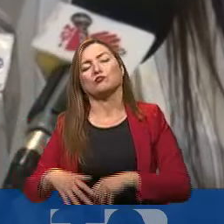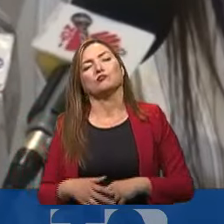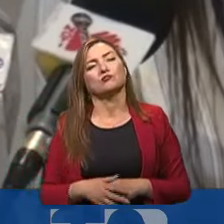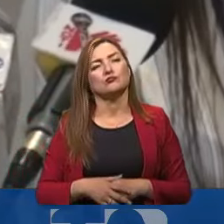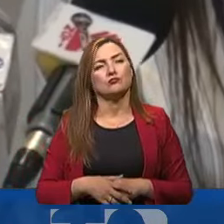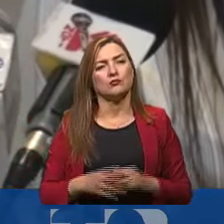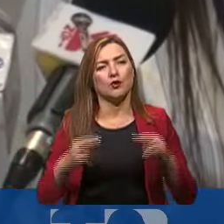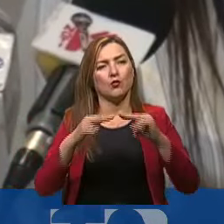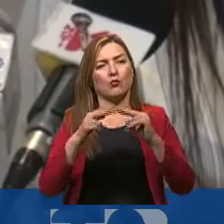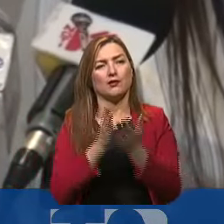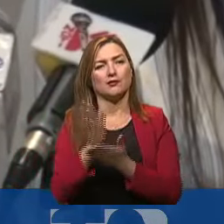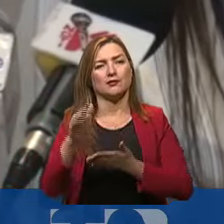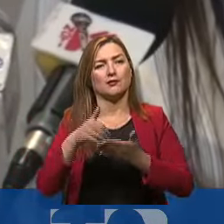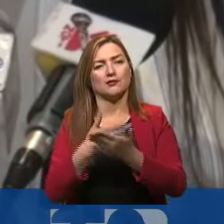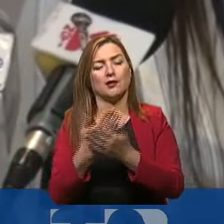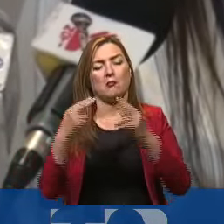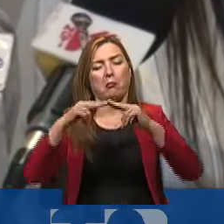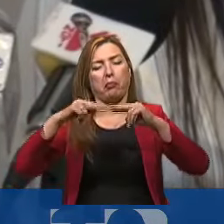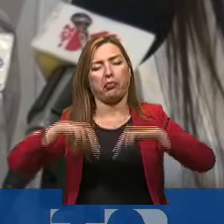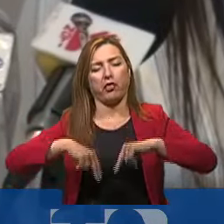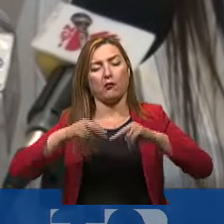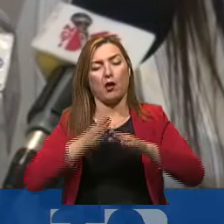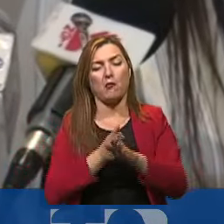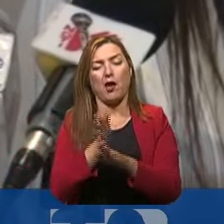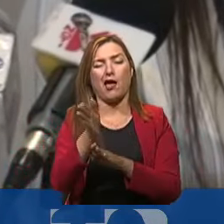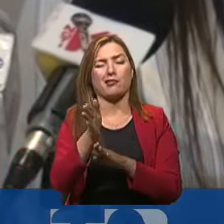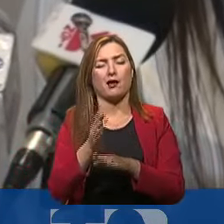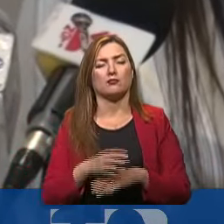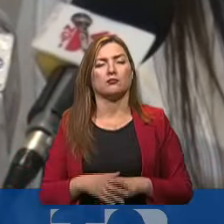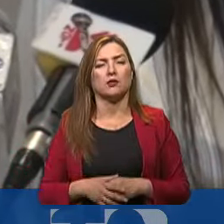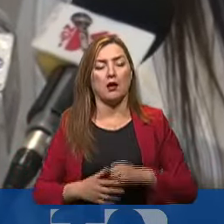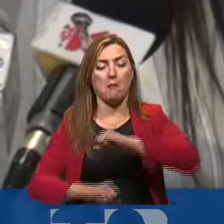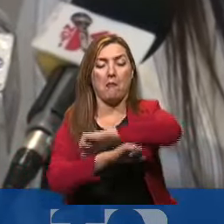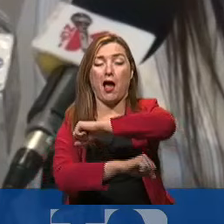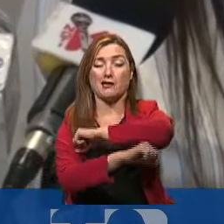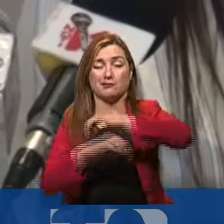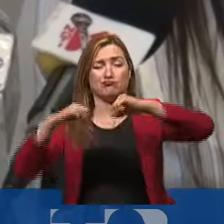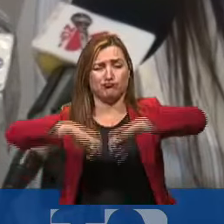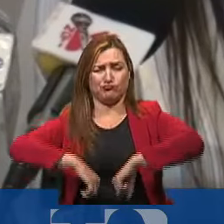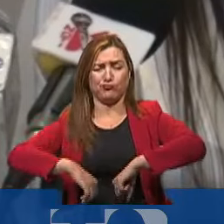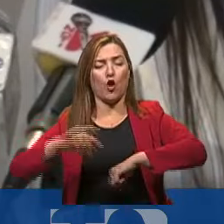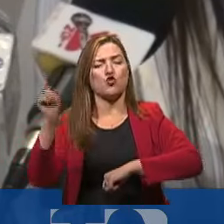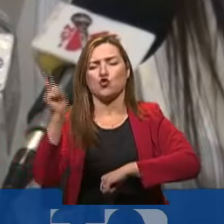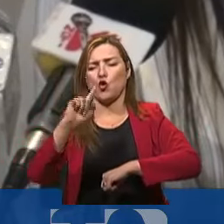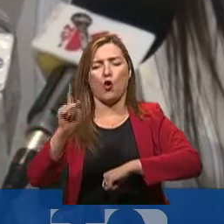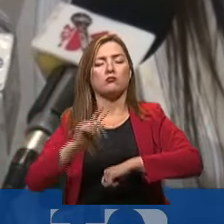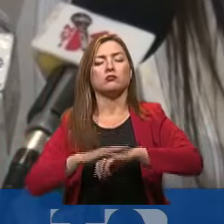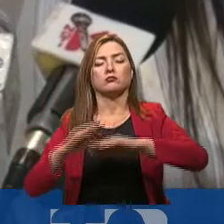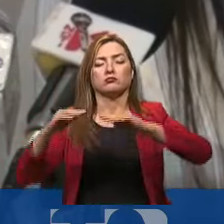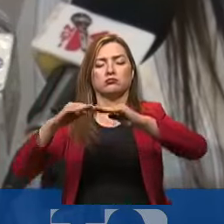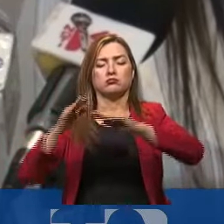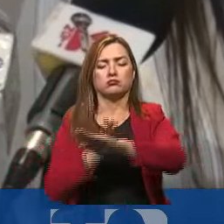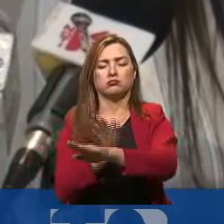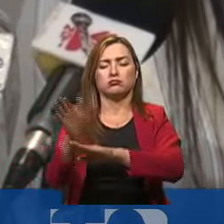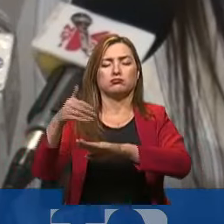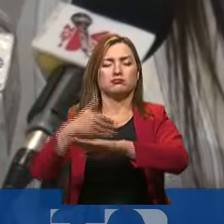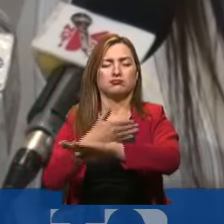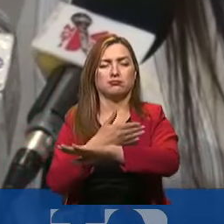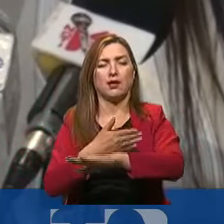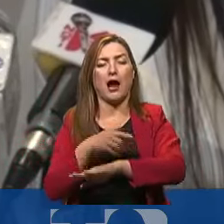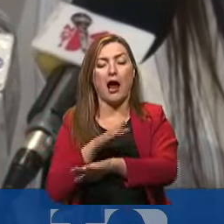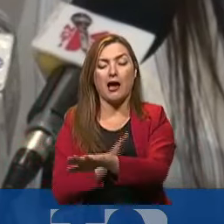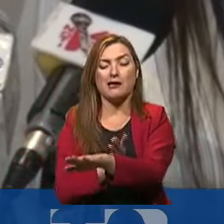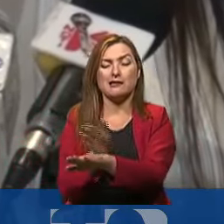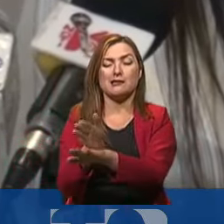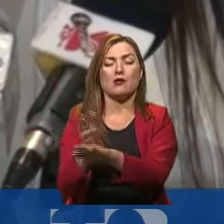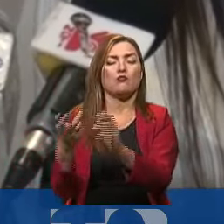acceso al puente es lo que ha colapsado, más bien no las bases. Por este problema que les digo del estrangulamiento,